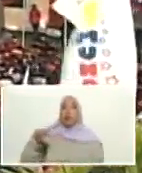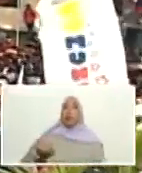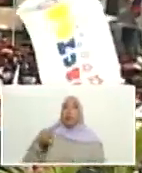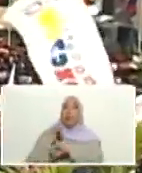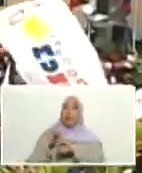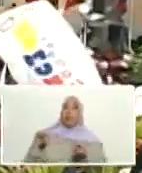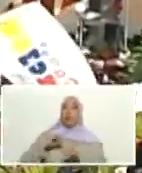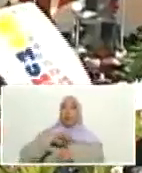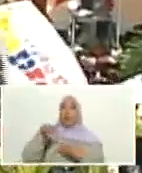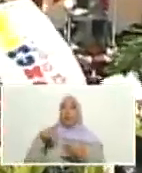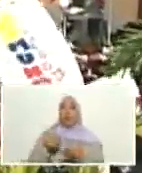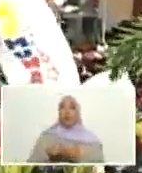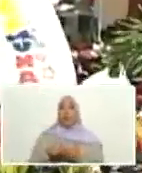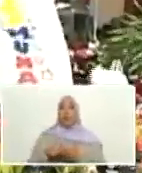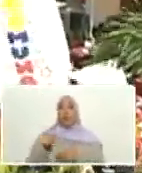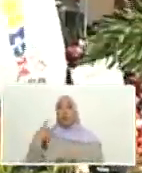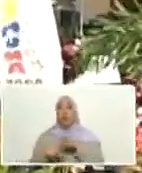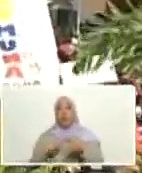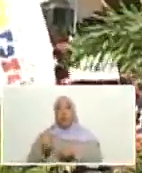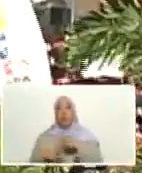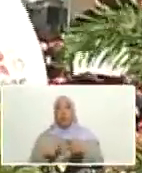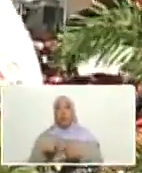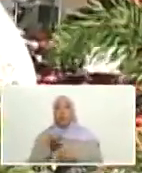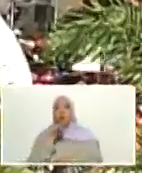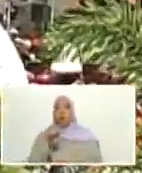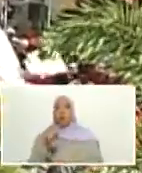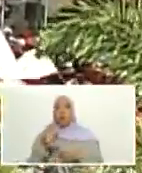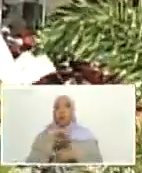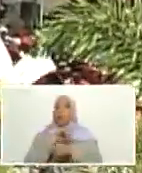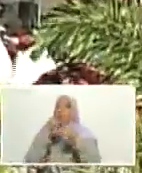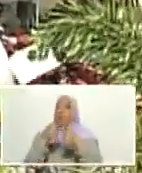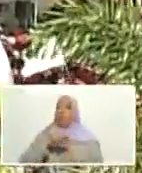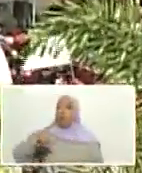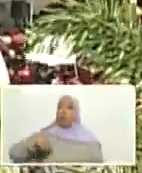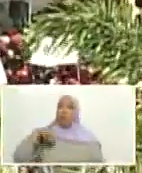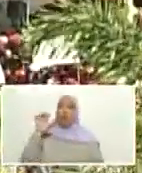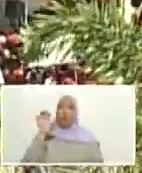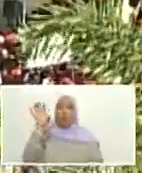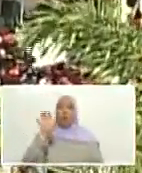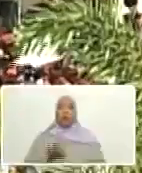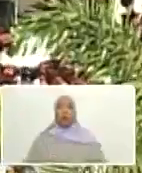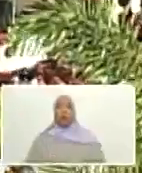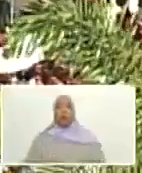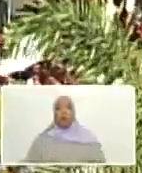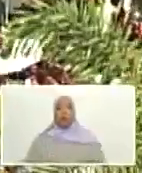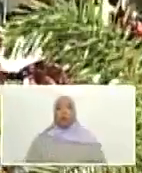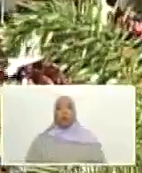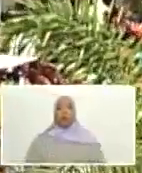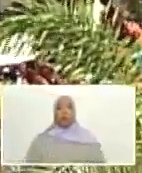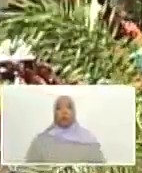independencia nacional y el proceso de descolonización total de nuestra patria.